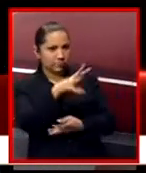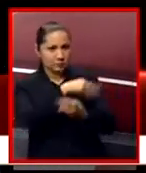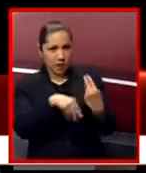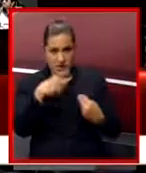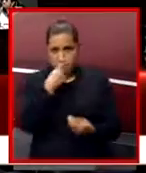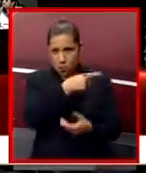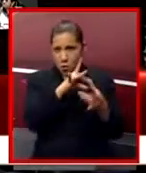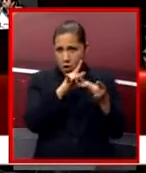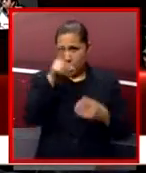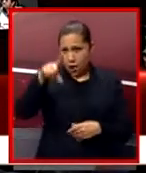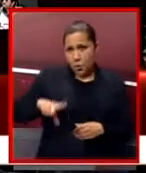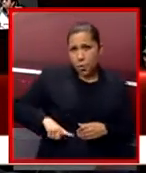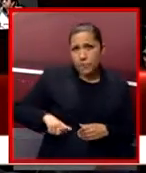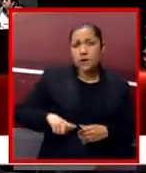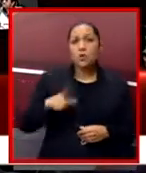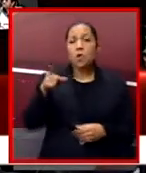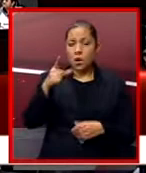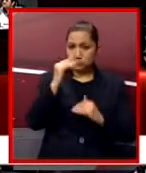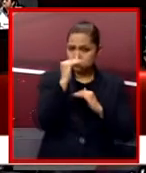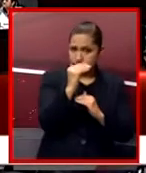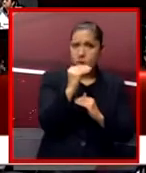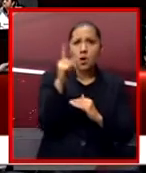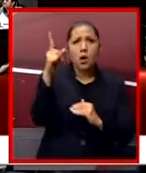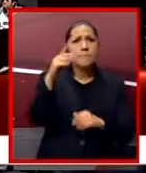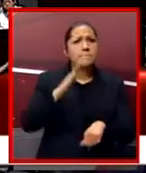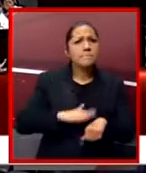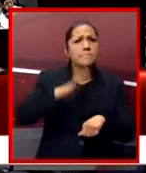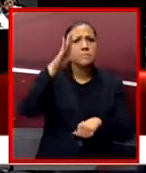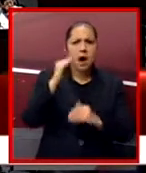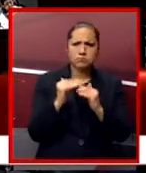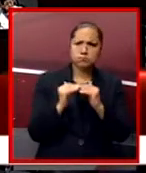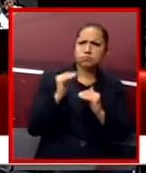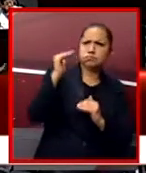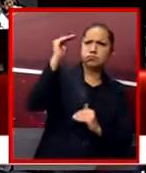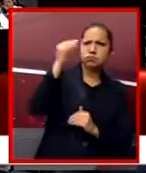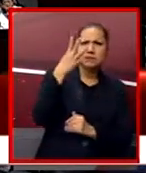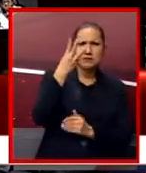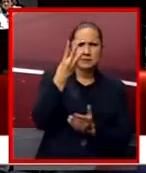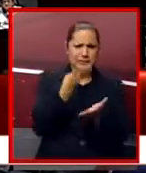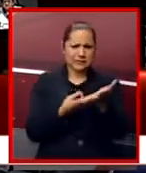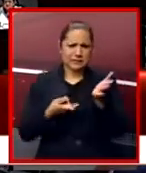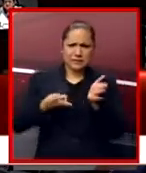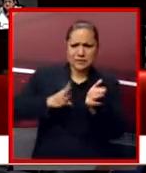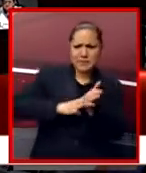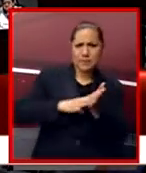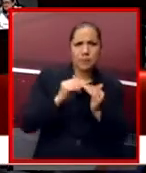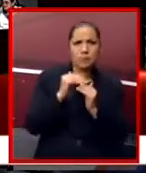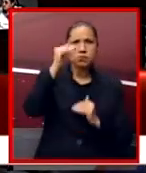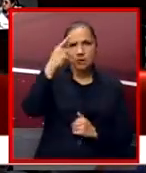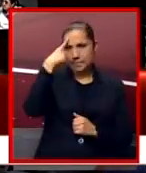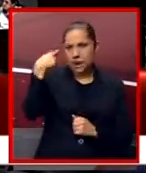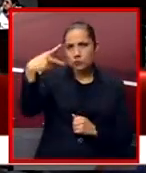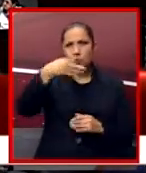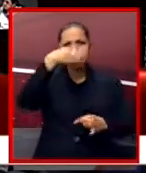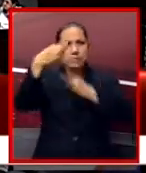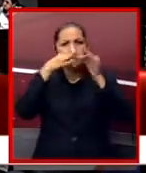veces mayor al aprobado. Asimismo, señaló que el aumento al fondo de capitalidad podrá ser utilizado a discrecionalidad del